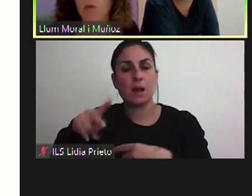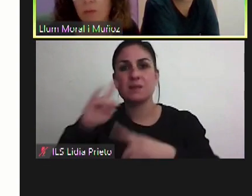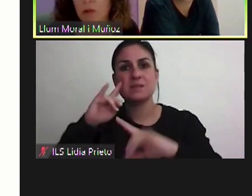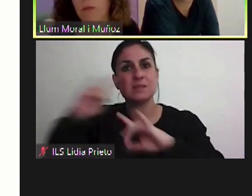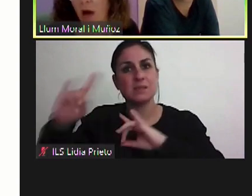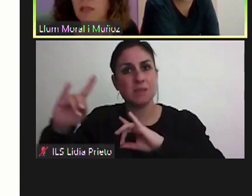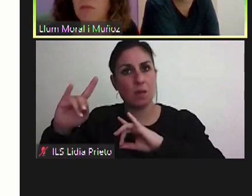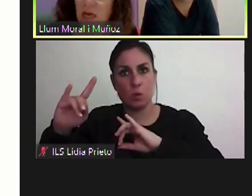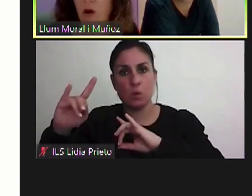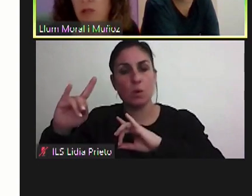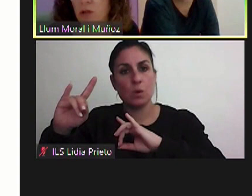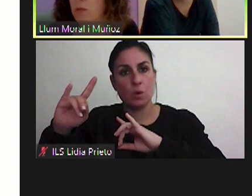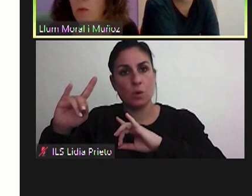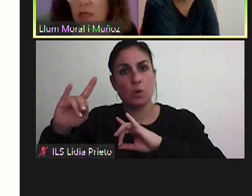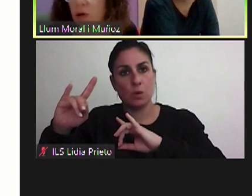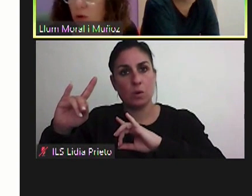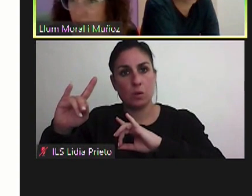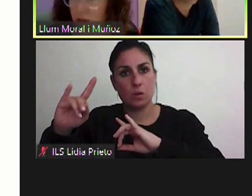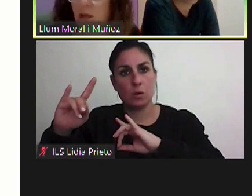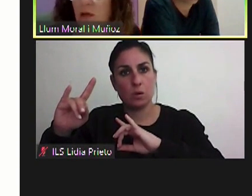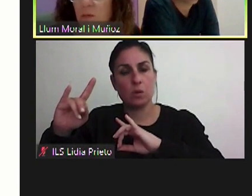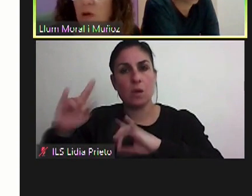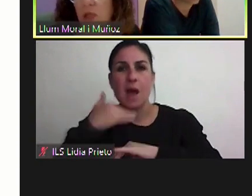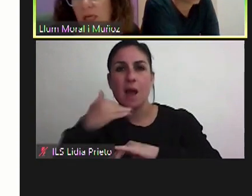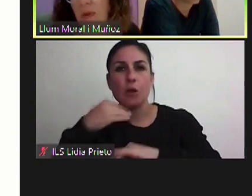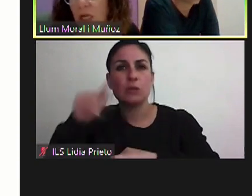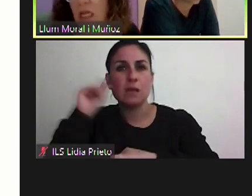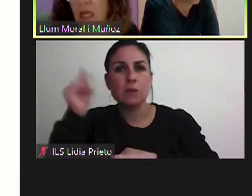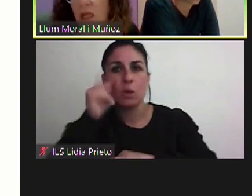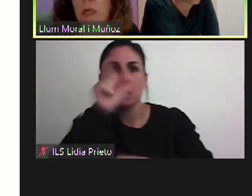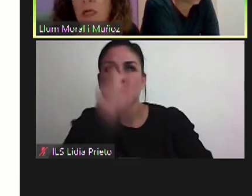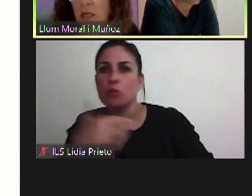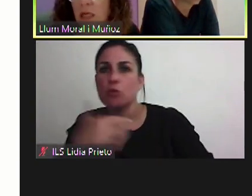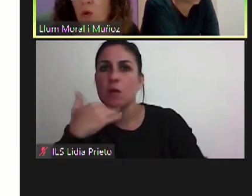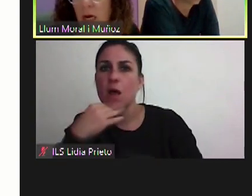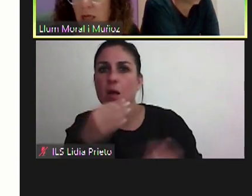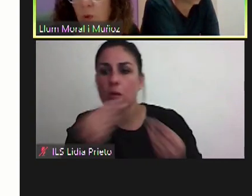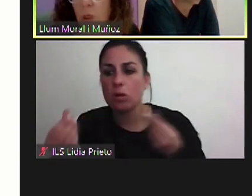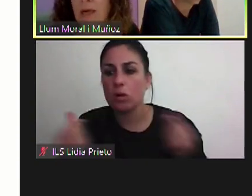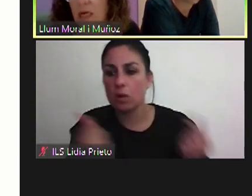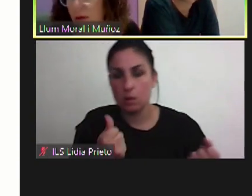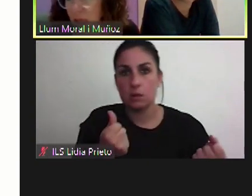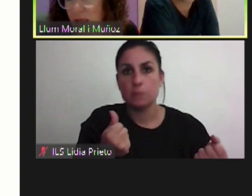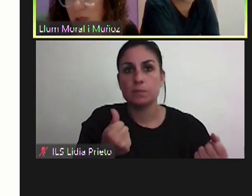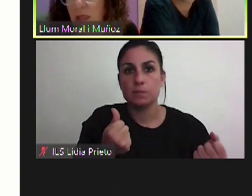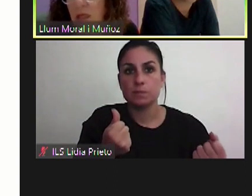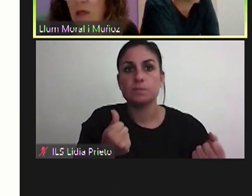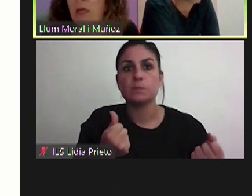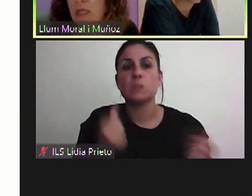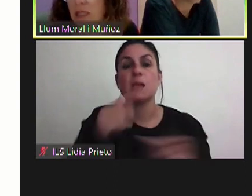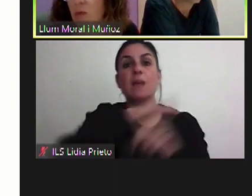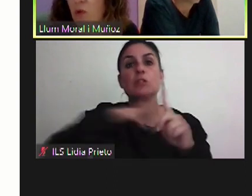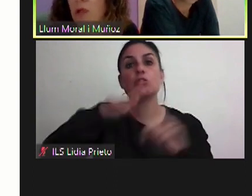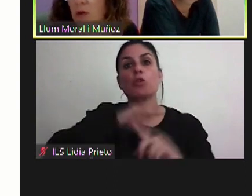con esta persona, pues es verdad que no la he visto, cualquier cosa, pero sí que llamemos la atención de sus alrededores. Y